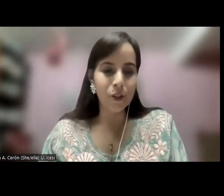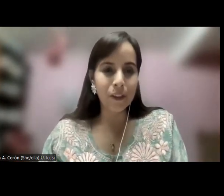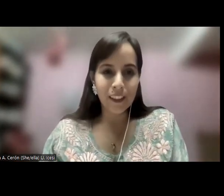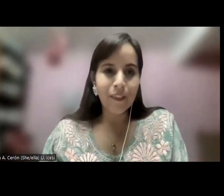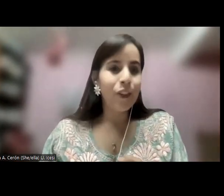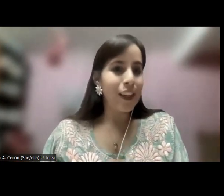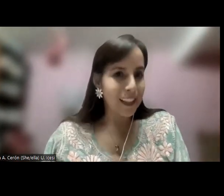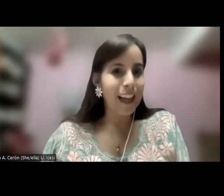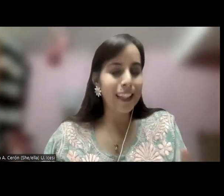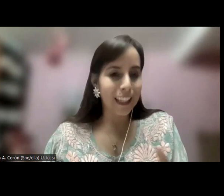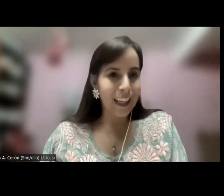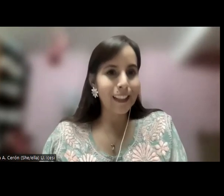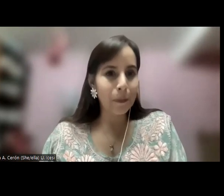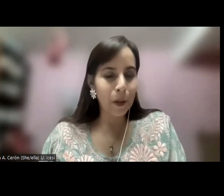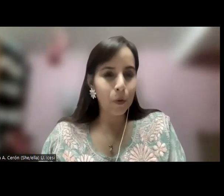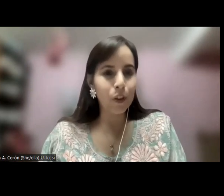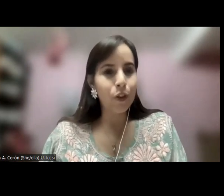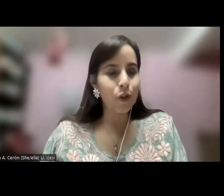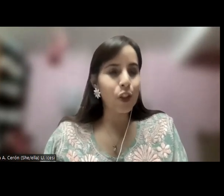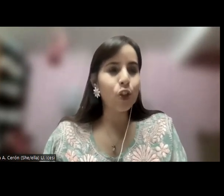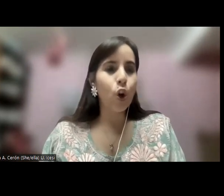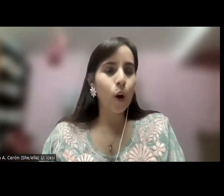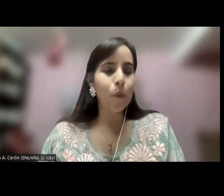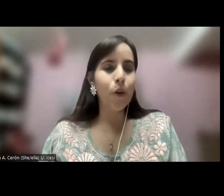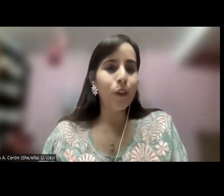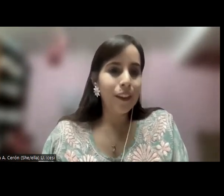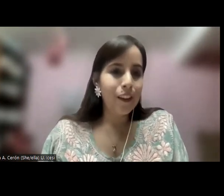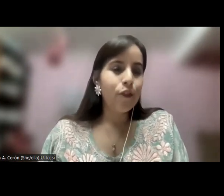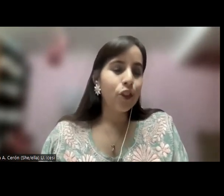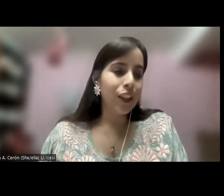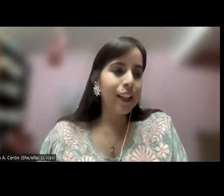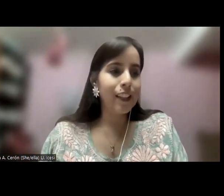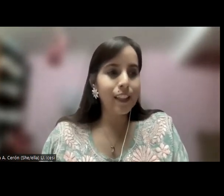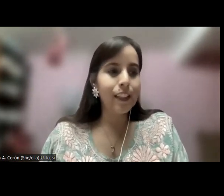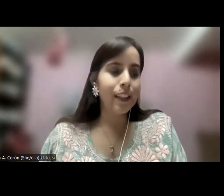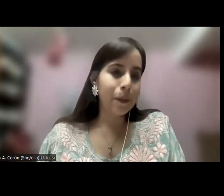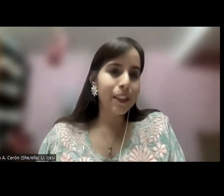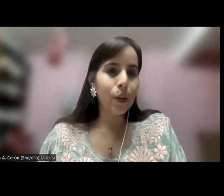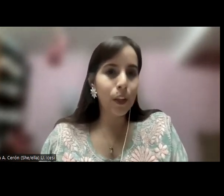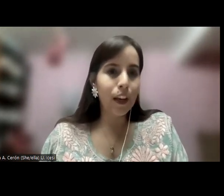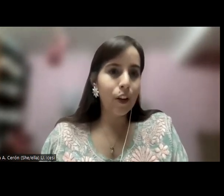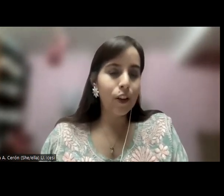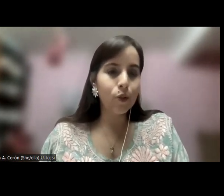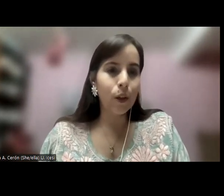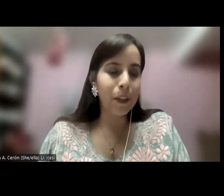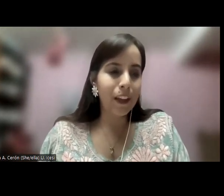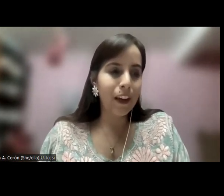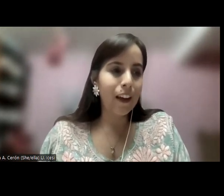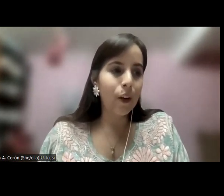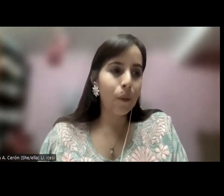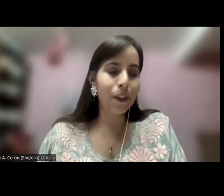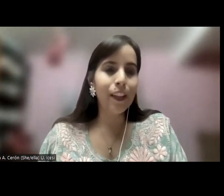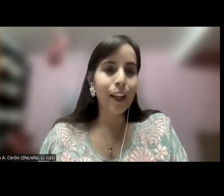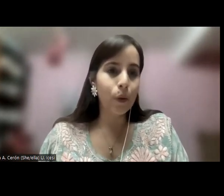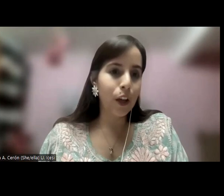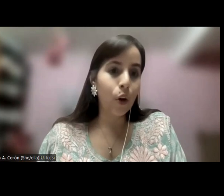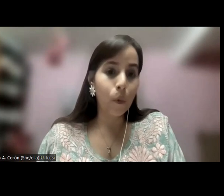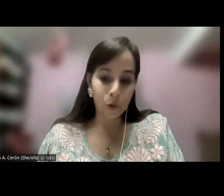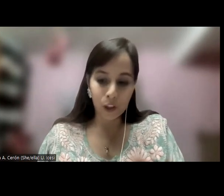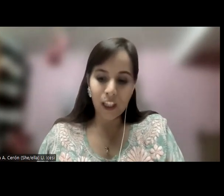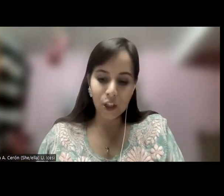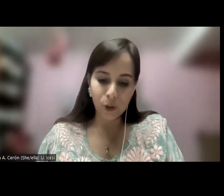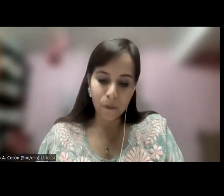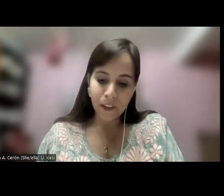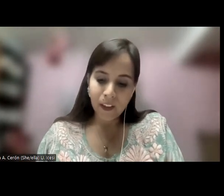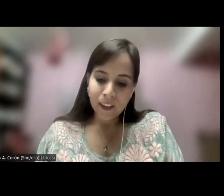derecho entonces allí queda esa pregunta Entonces cómo fortalecer sistemas de Cuidado desde una de comprender el cuidado